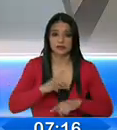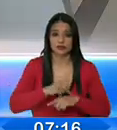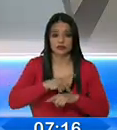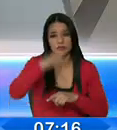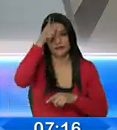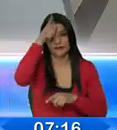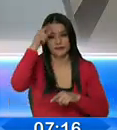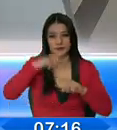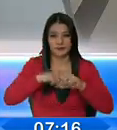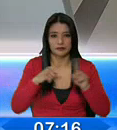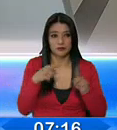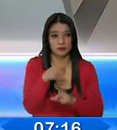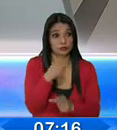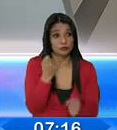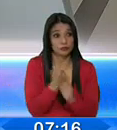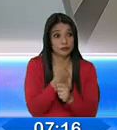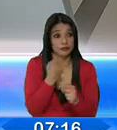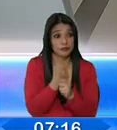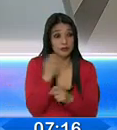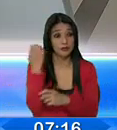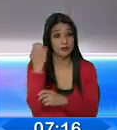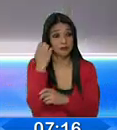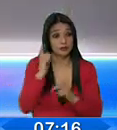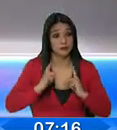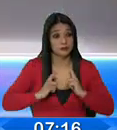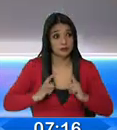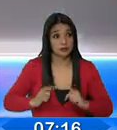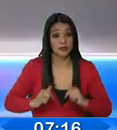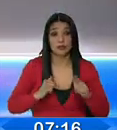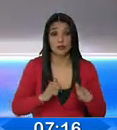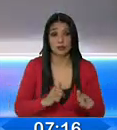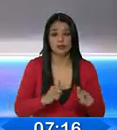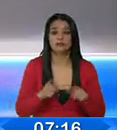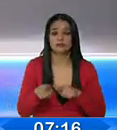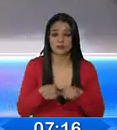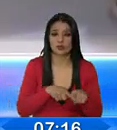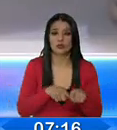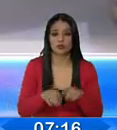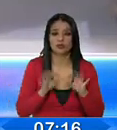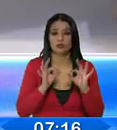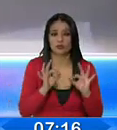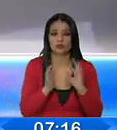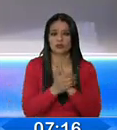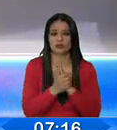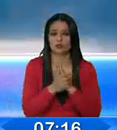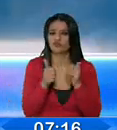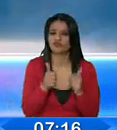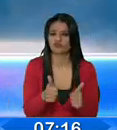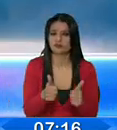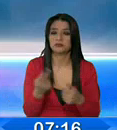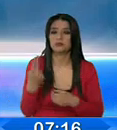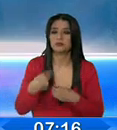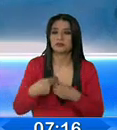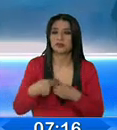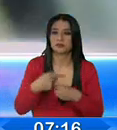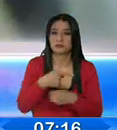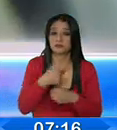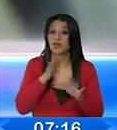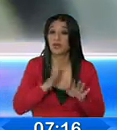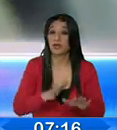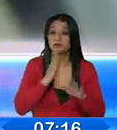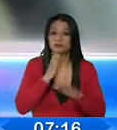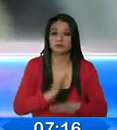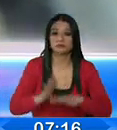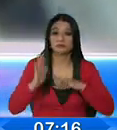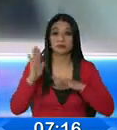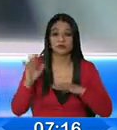hayan trabajado durante la emergencia se someterán a un concurso de méritos y oposición para de esta manera